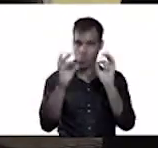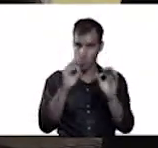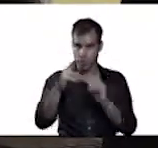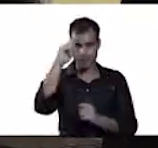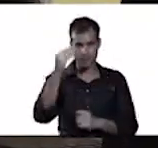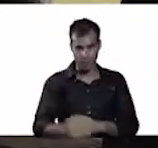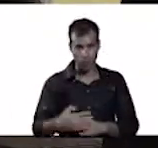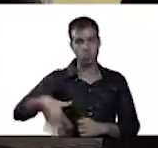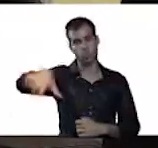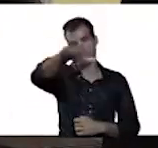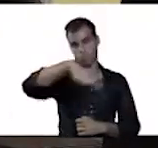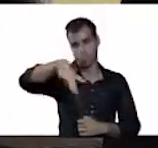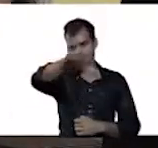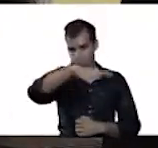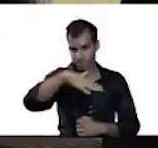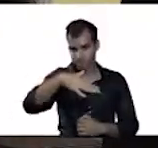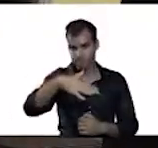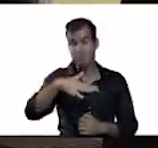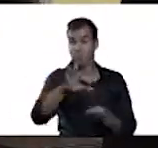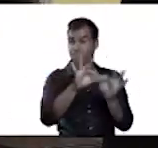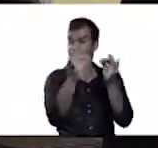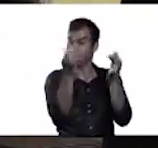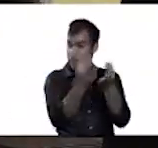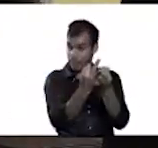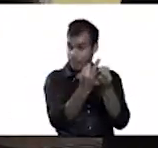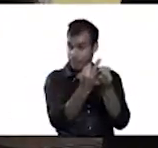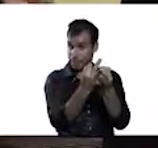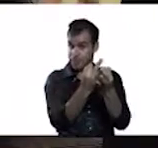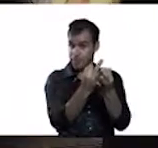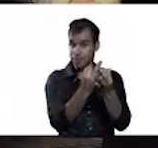salud de ustedes, de su familia